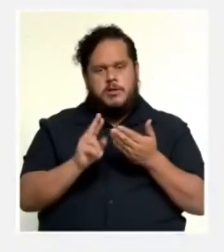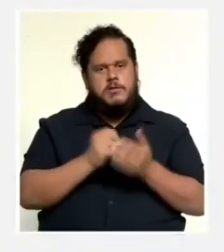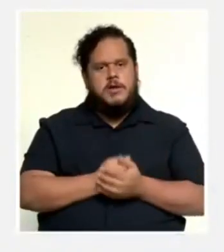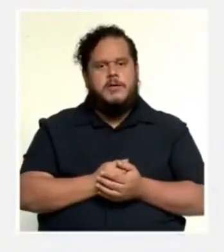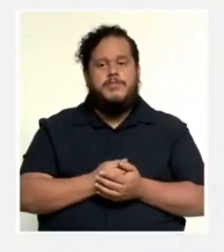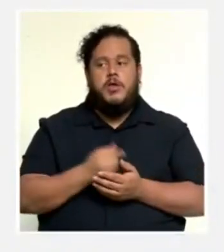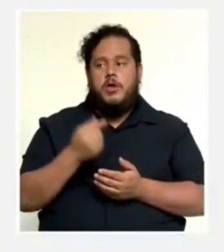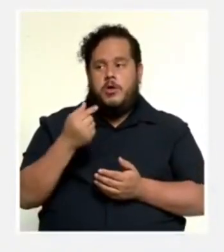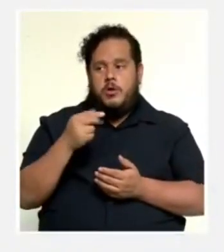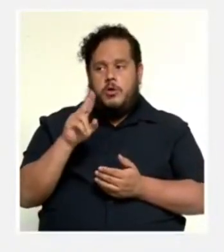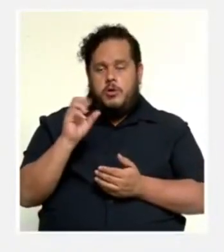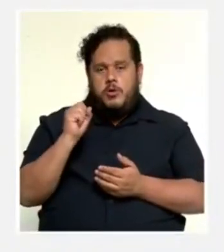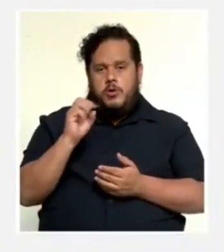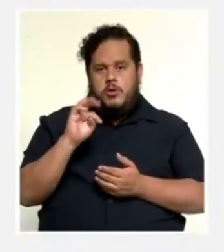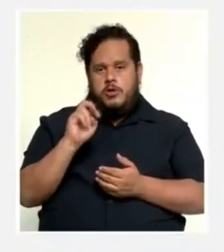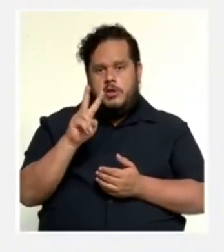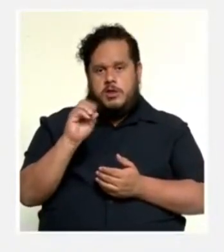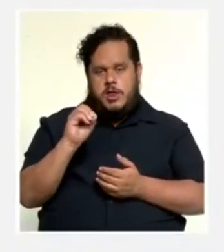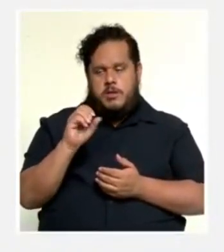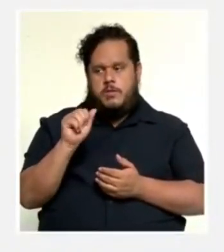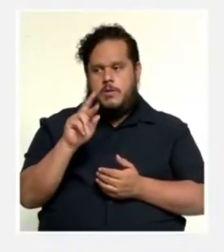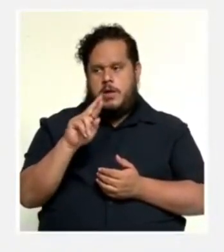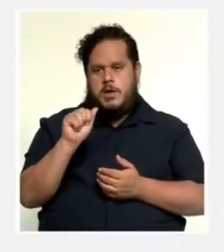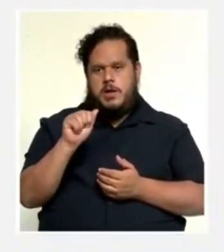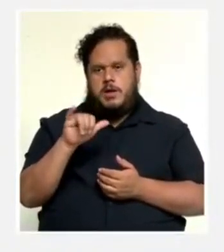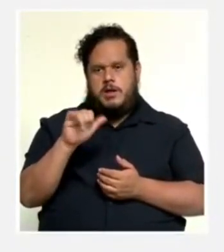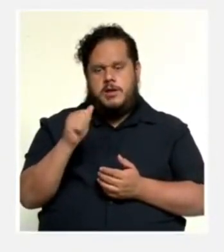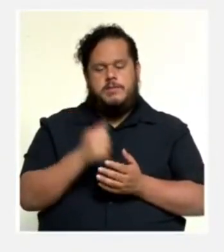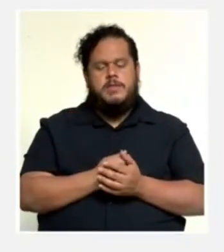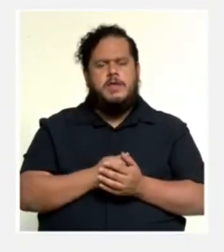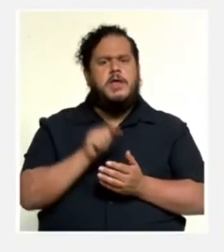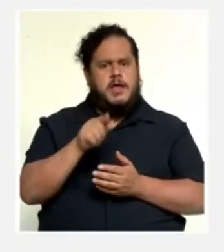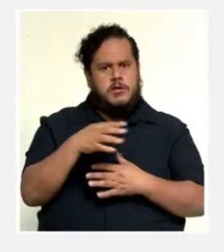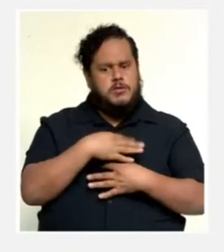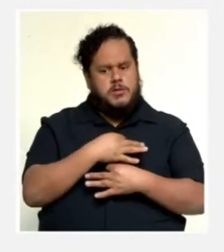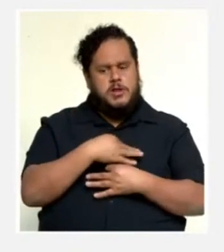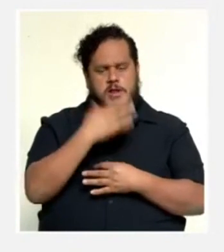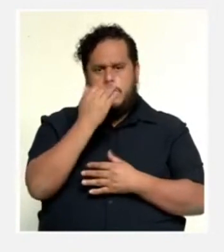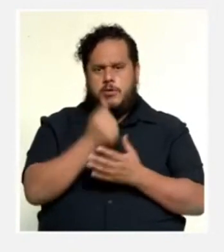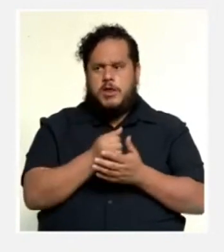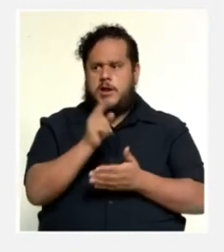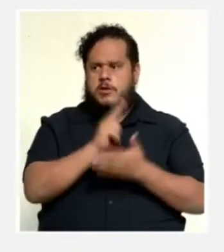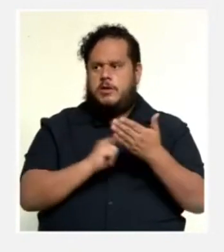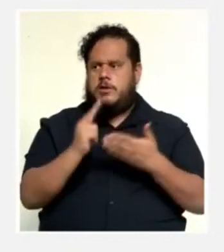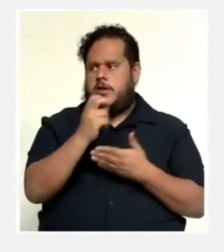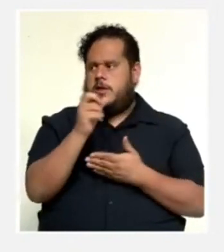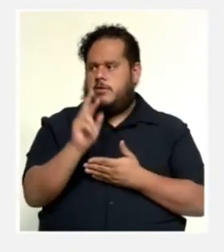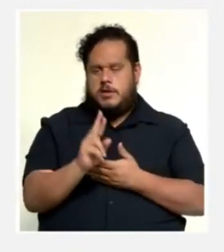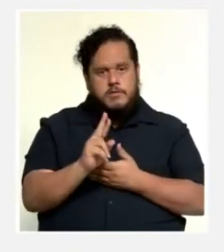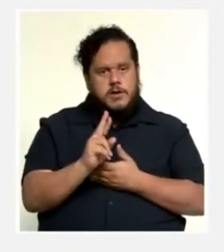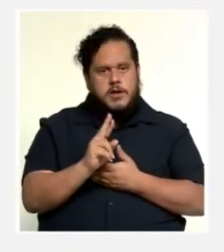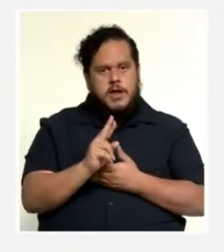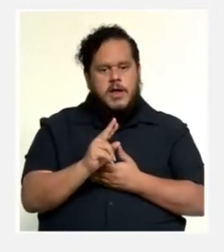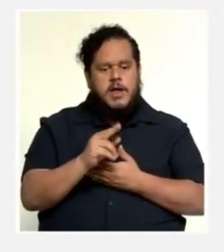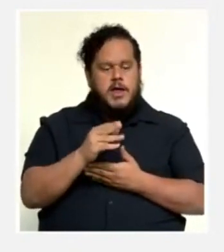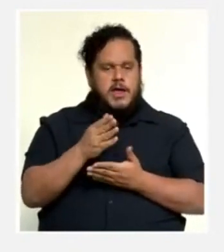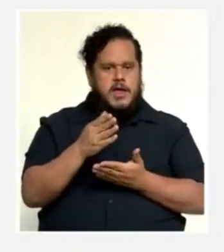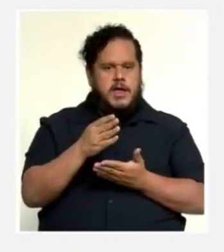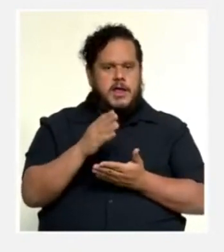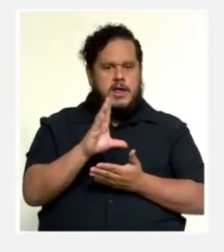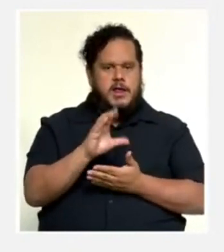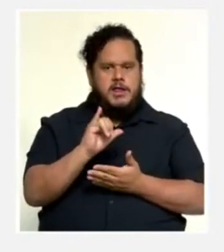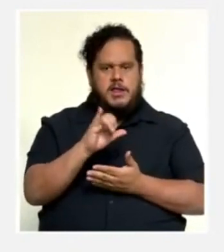Rica. Don Gustavo Araya, ya tenemos aquí la... Sí, esto es muy interesante porque la Universidad de Costa Rica, el Centro de Investigación y